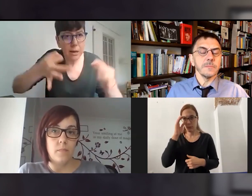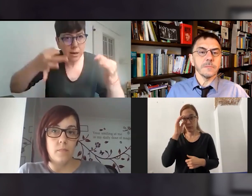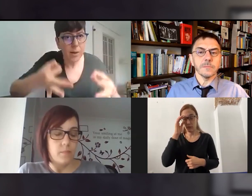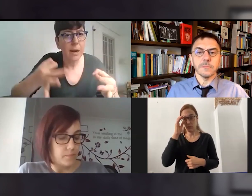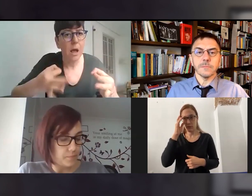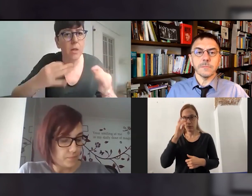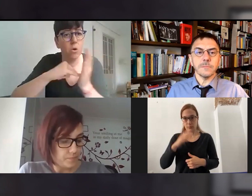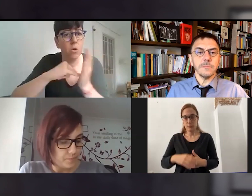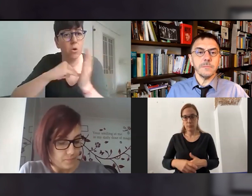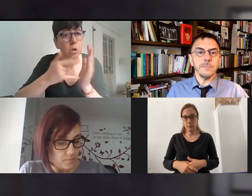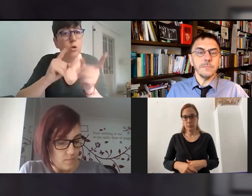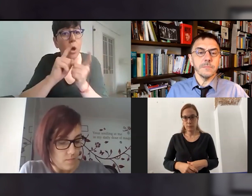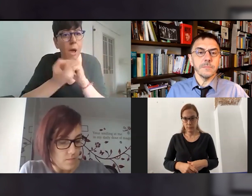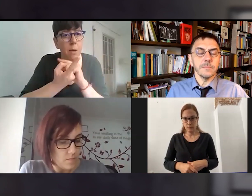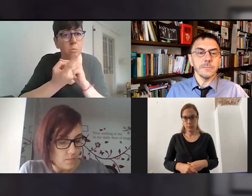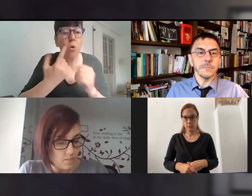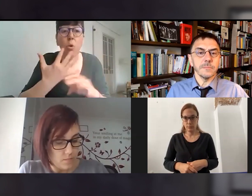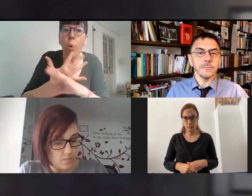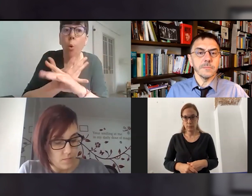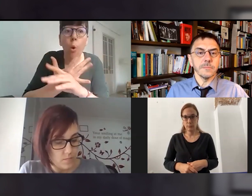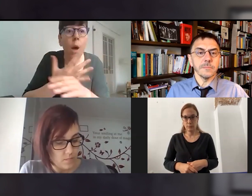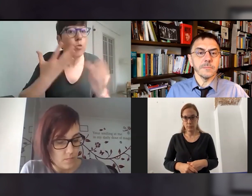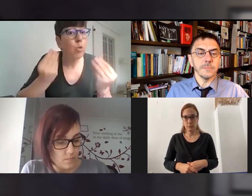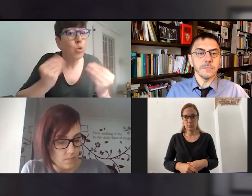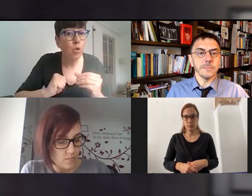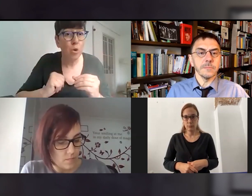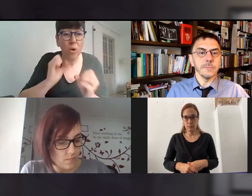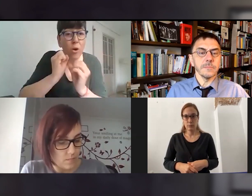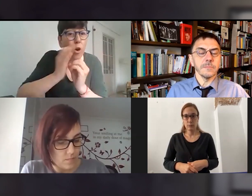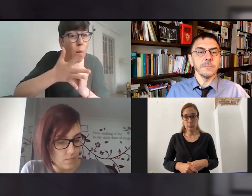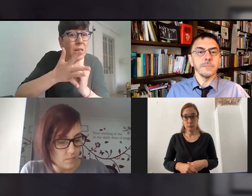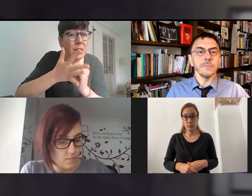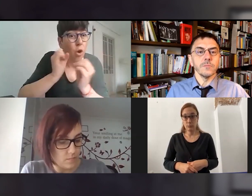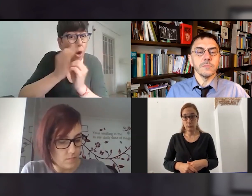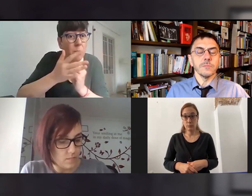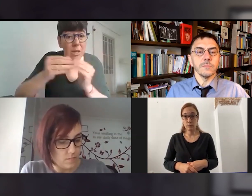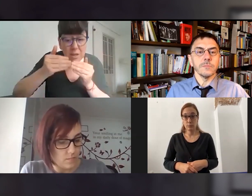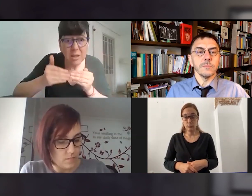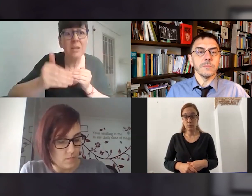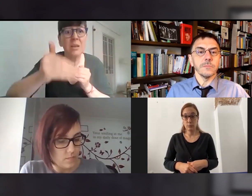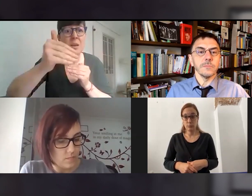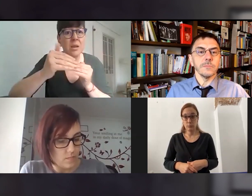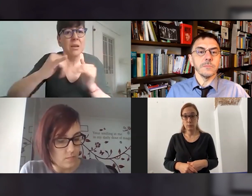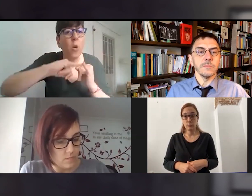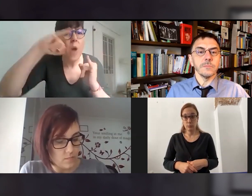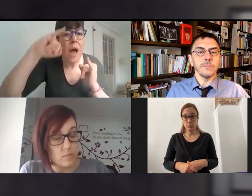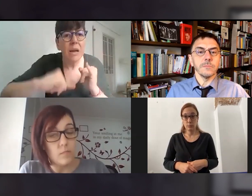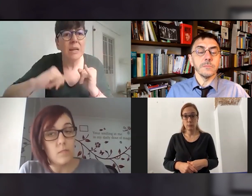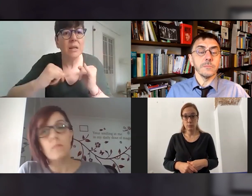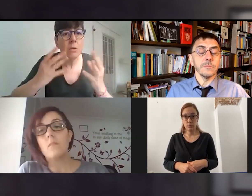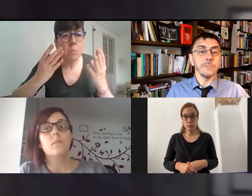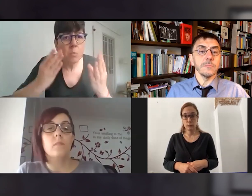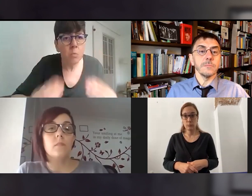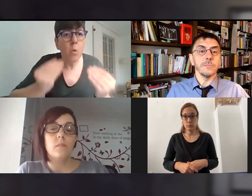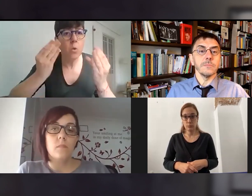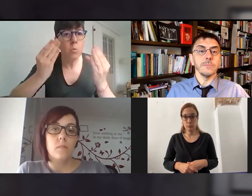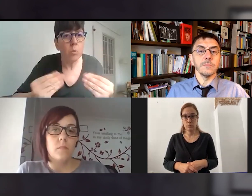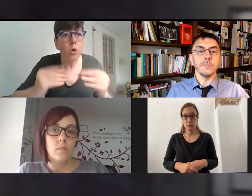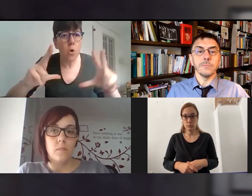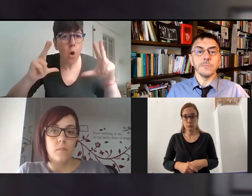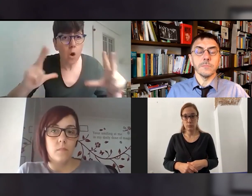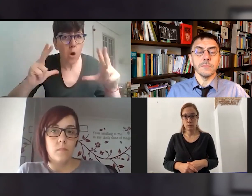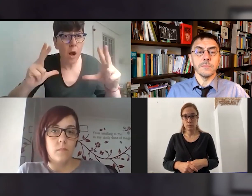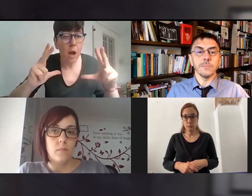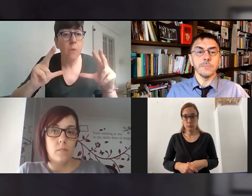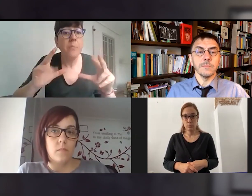gente y con compromiso de verdad, de que queremos un cambio del proyecto. Nos estamos jugando mucho con esta situación